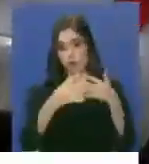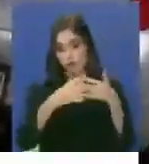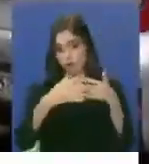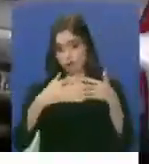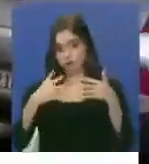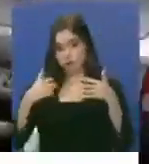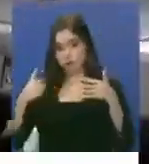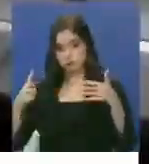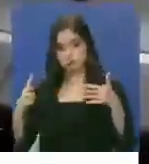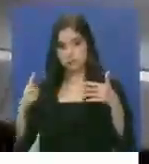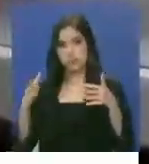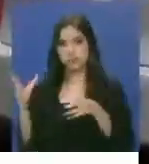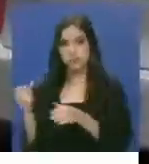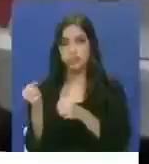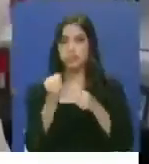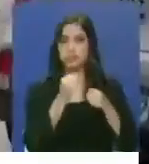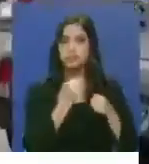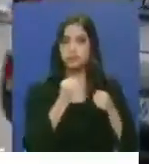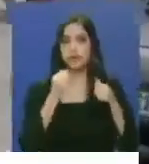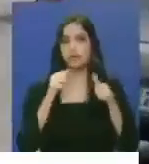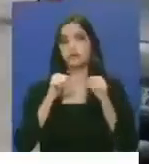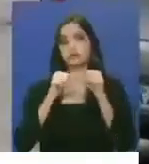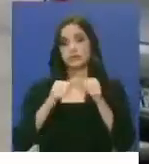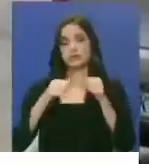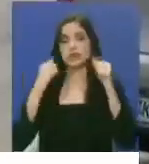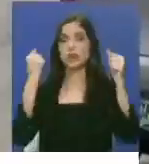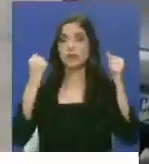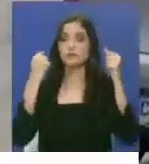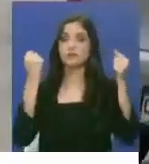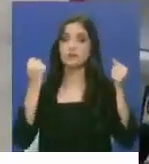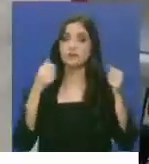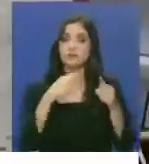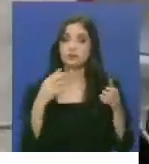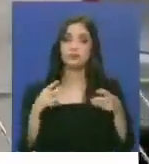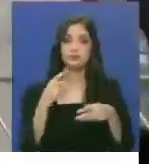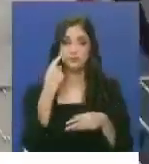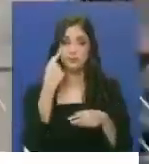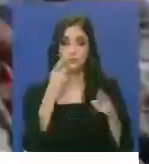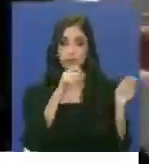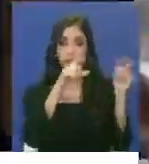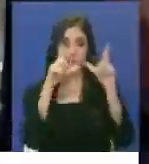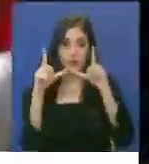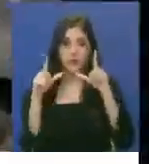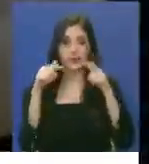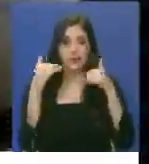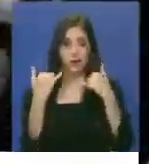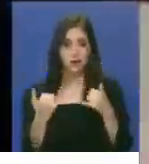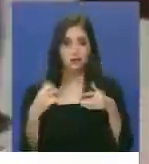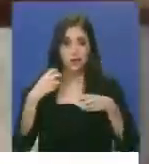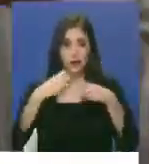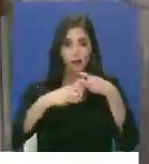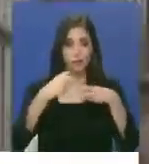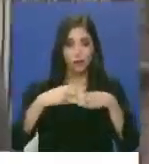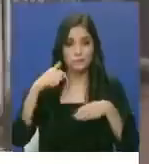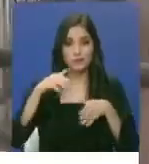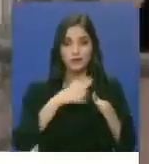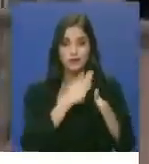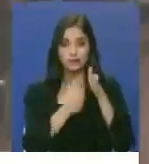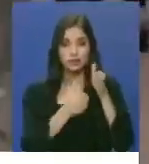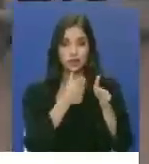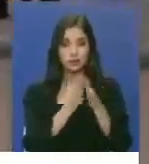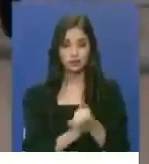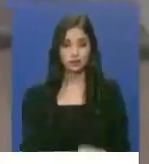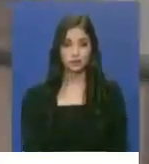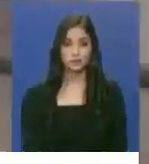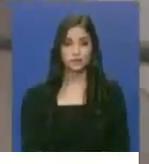lugar y están llevando en la protesta. Sigue la situación, ustedes observan las imágenes en directo de lo que está ocurriendo en este momento en la gobernación, que se han tomado